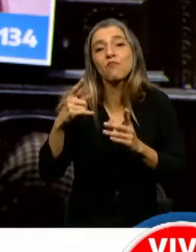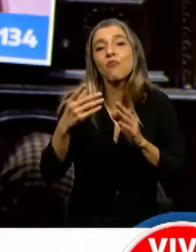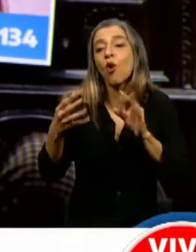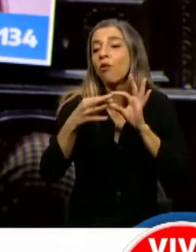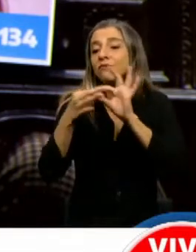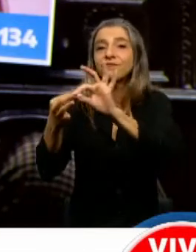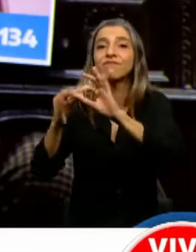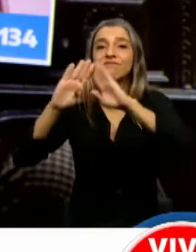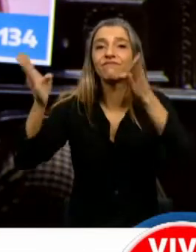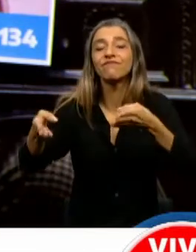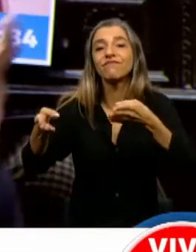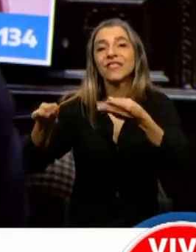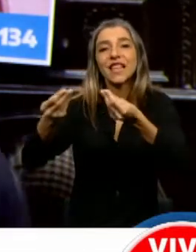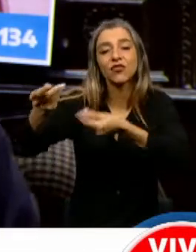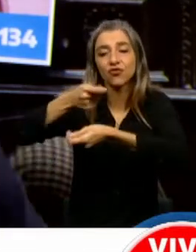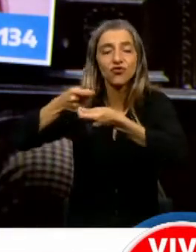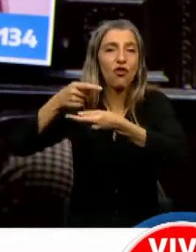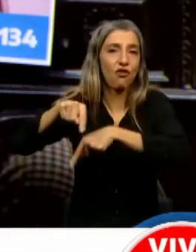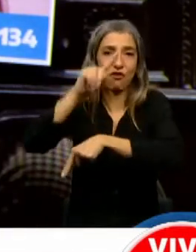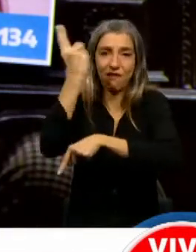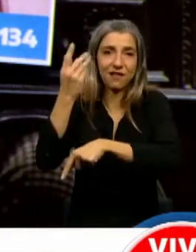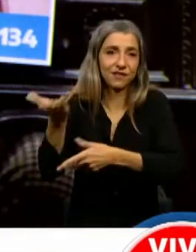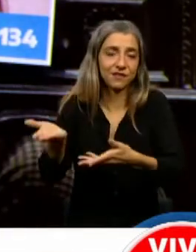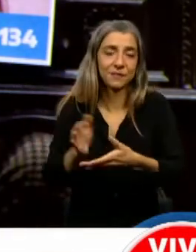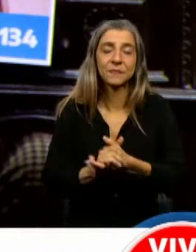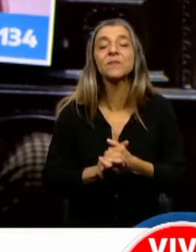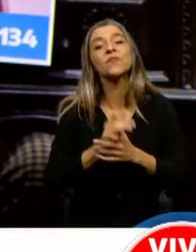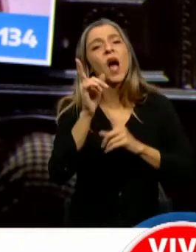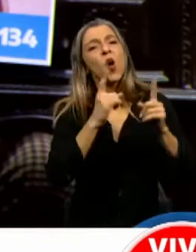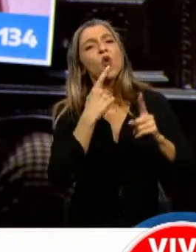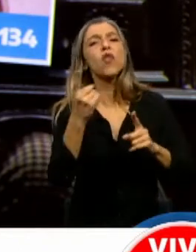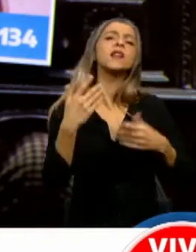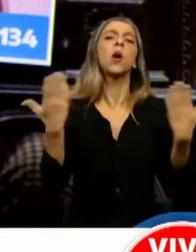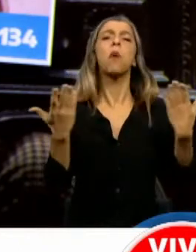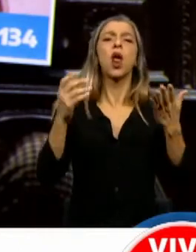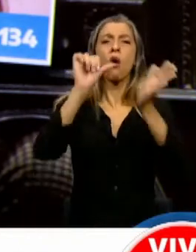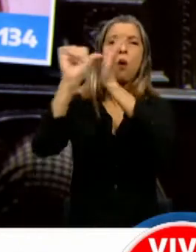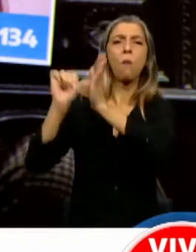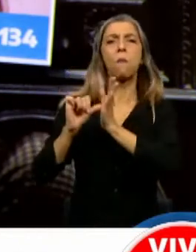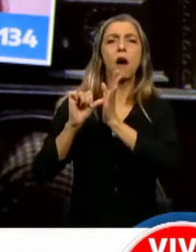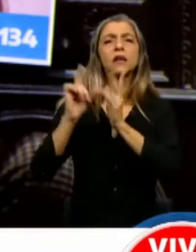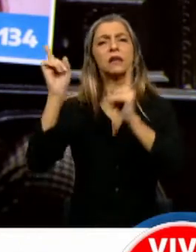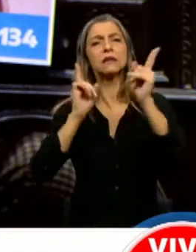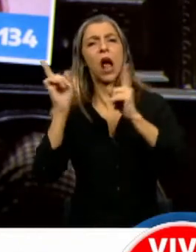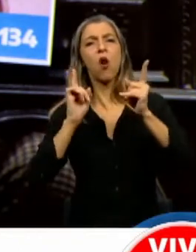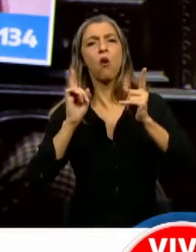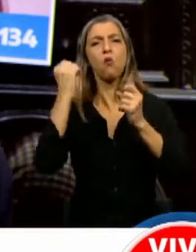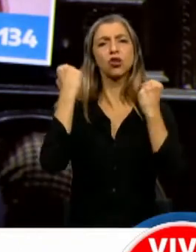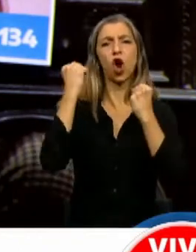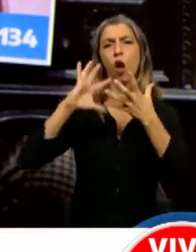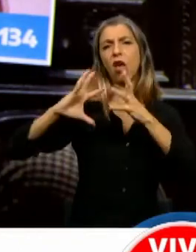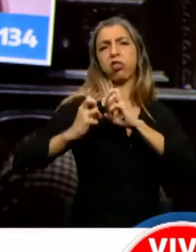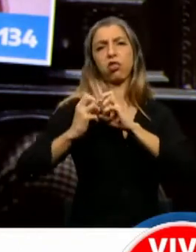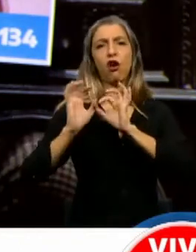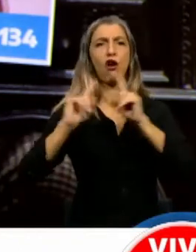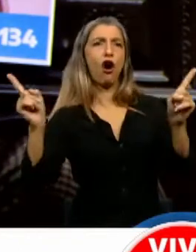la Nación Argentina. Y por eso cuando algunos dicen, ¿y por qué en algunos países impactó más la crisis y en otros